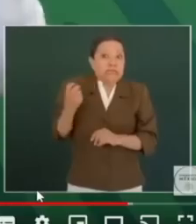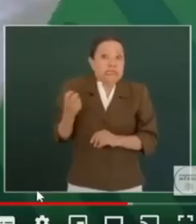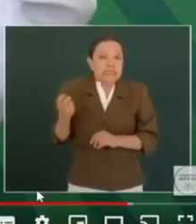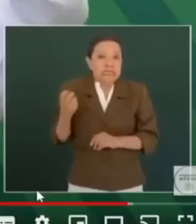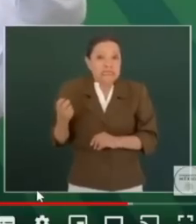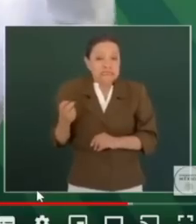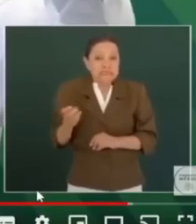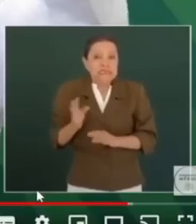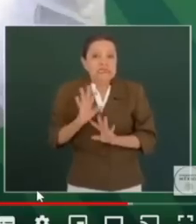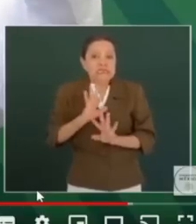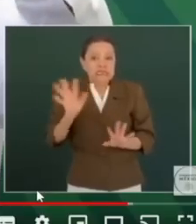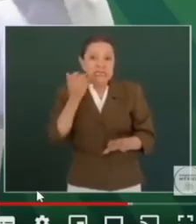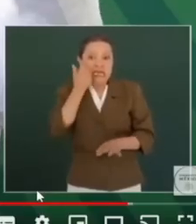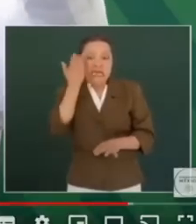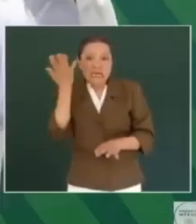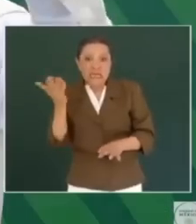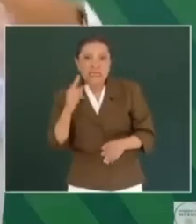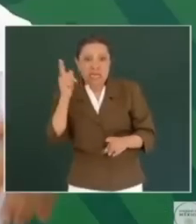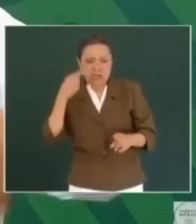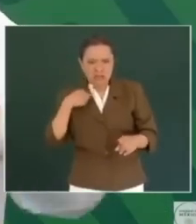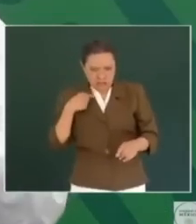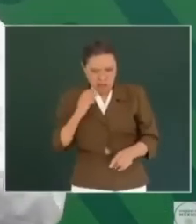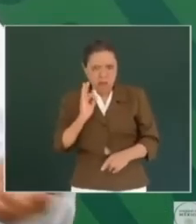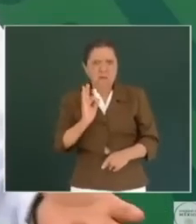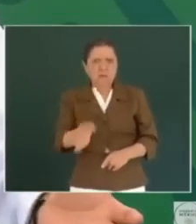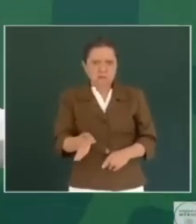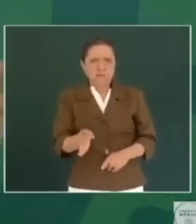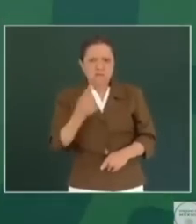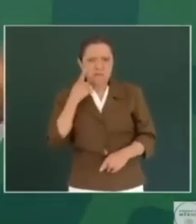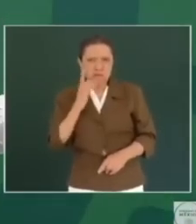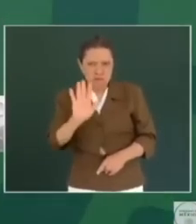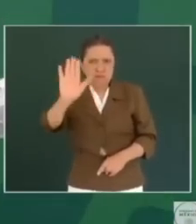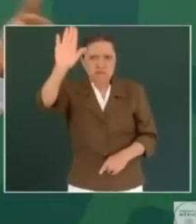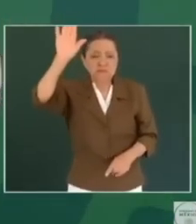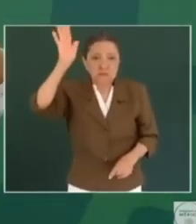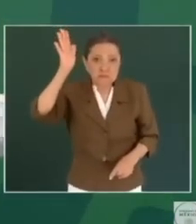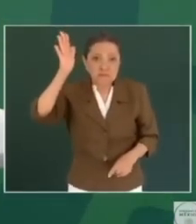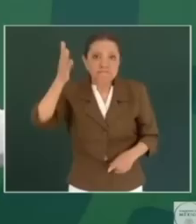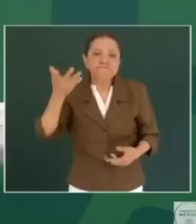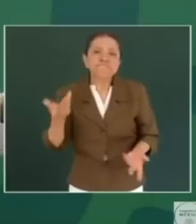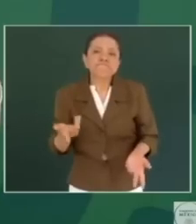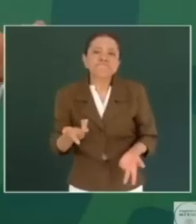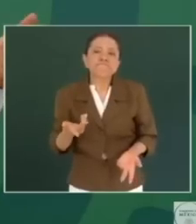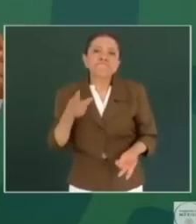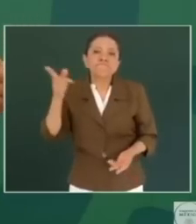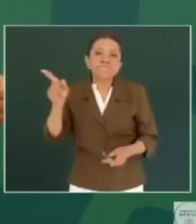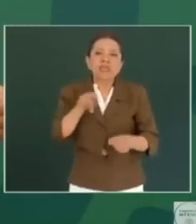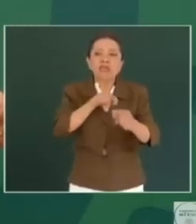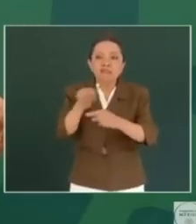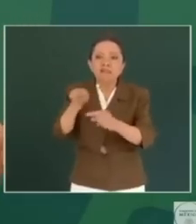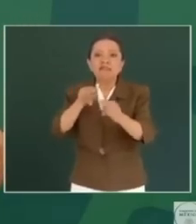que estaba muy, ¿no?, echado para adelante y todo, no aguantó ni